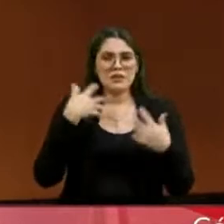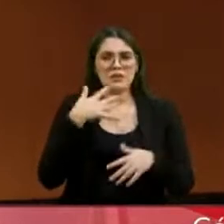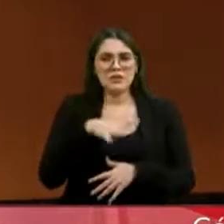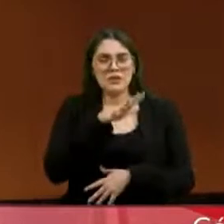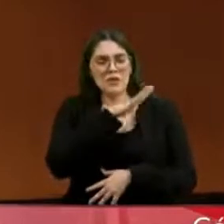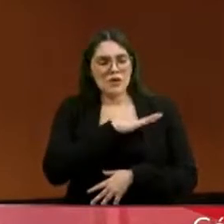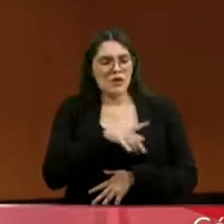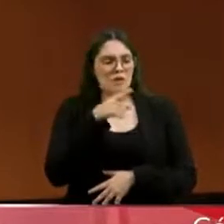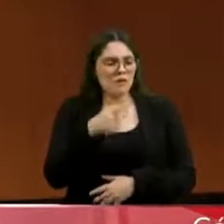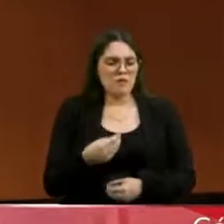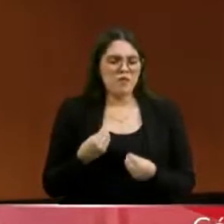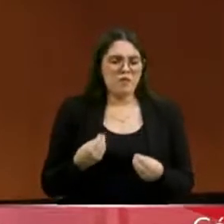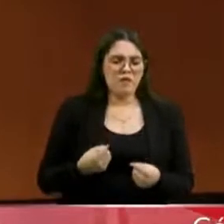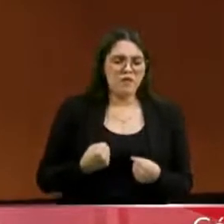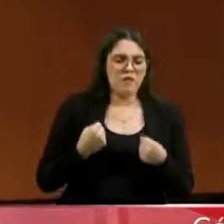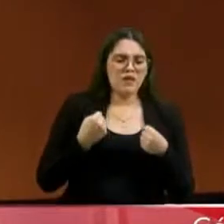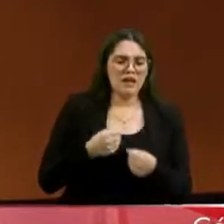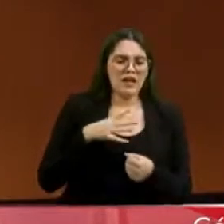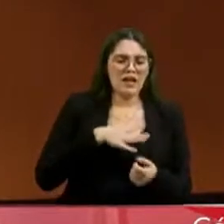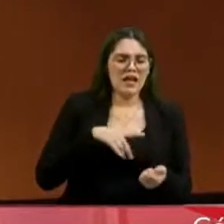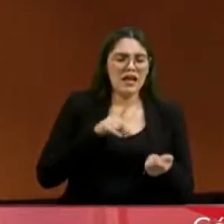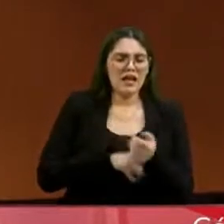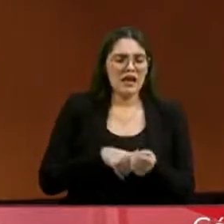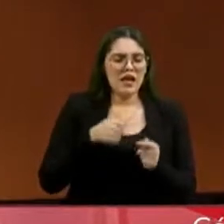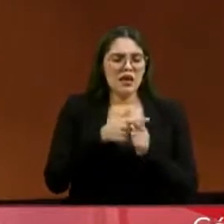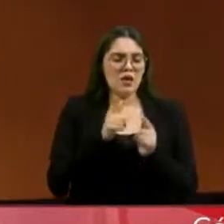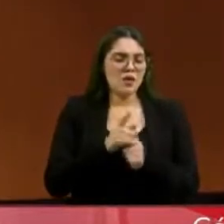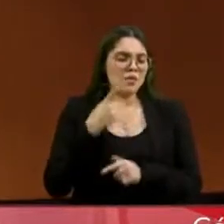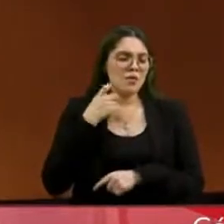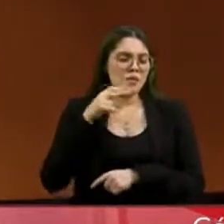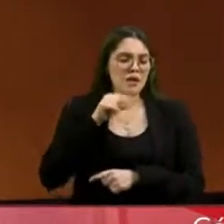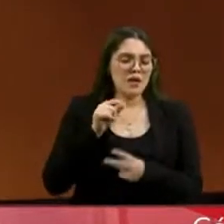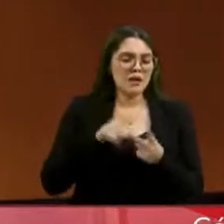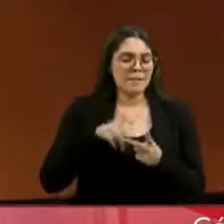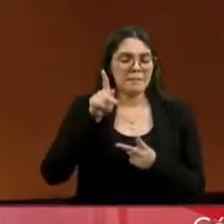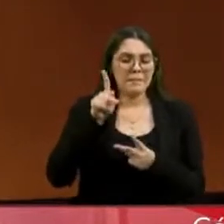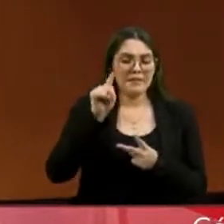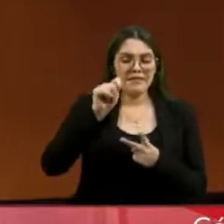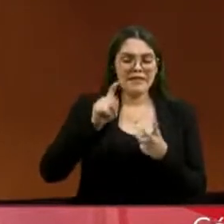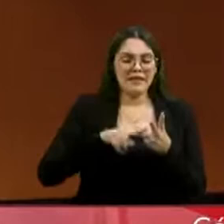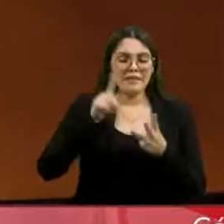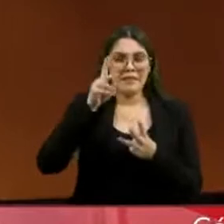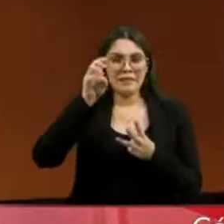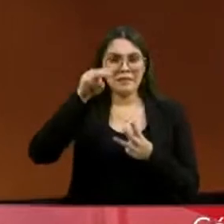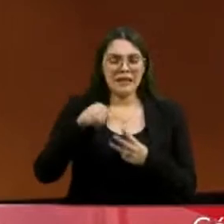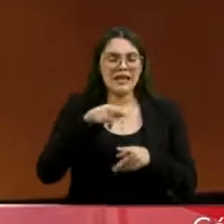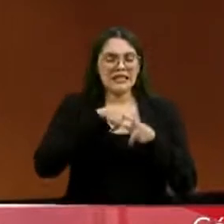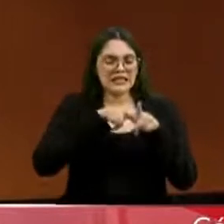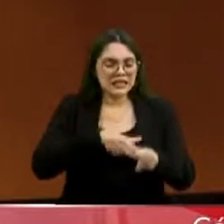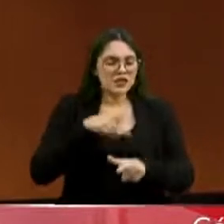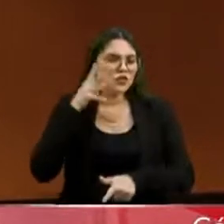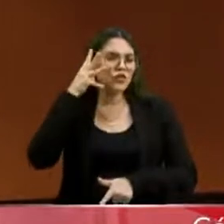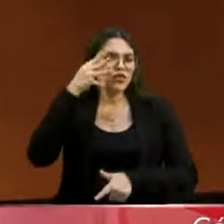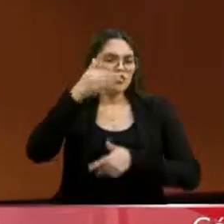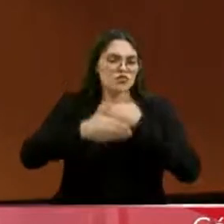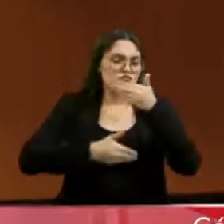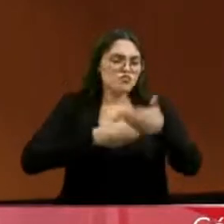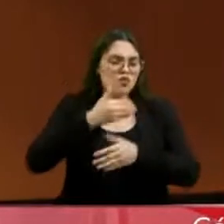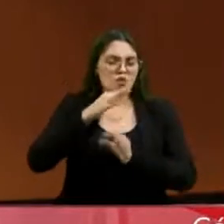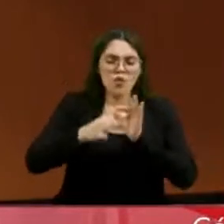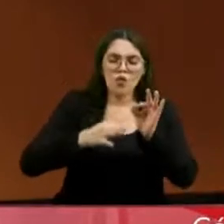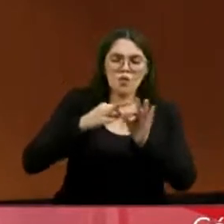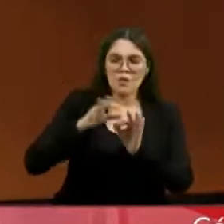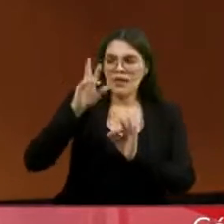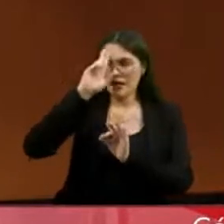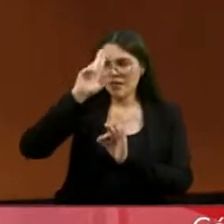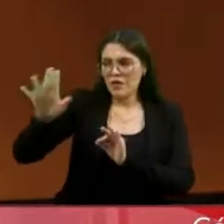impresionantemente fuerte que conforman Morena, PT y Verde seguirá su paso y seguirá cumpliéndole al